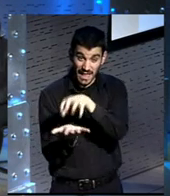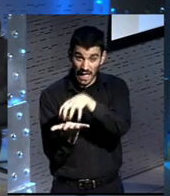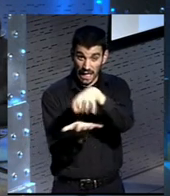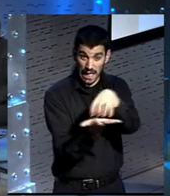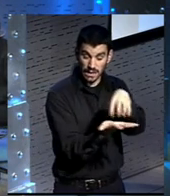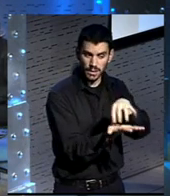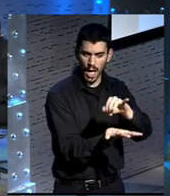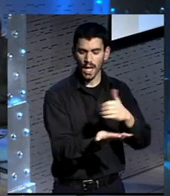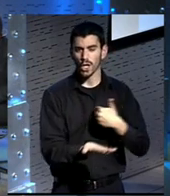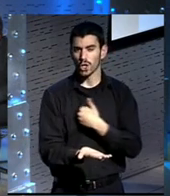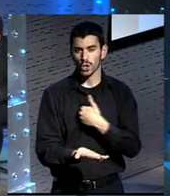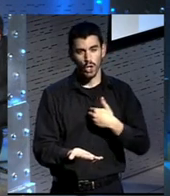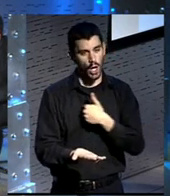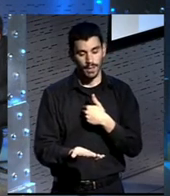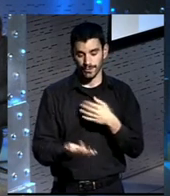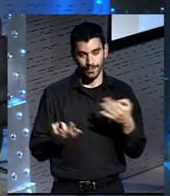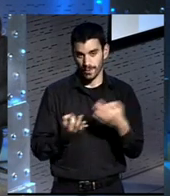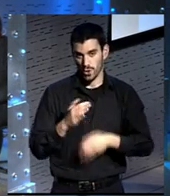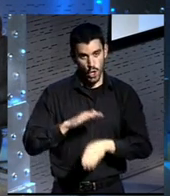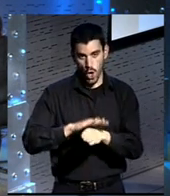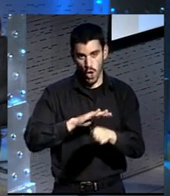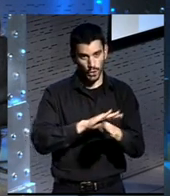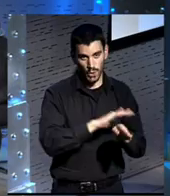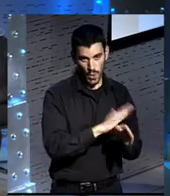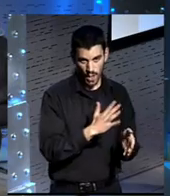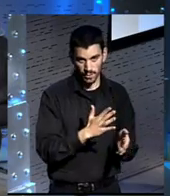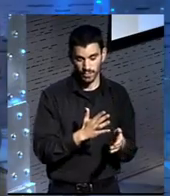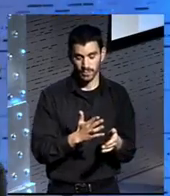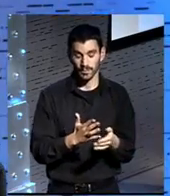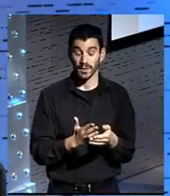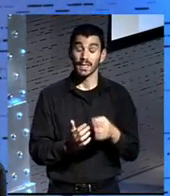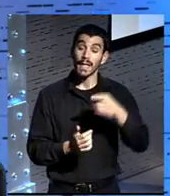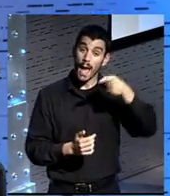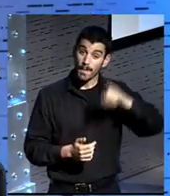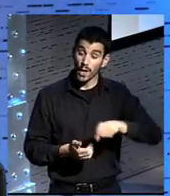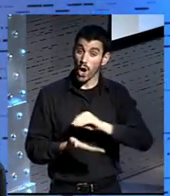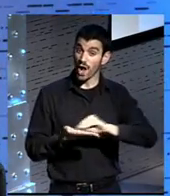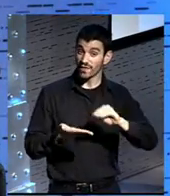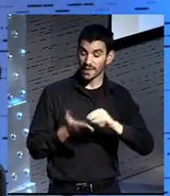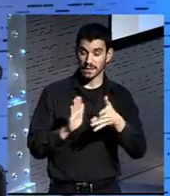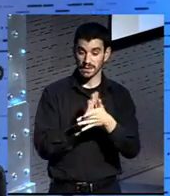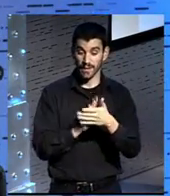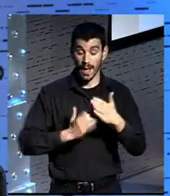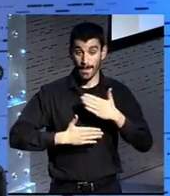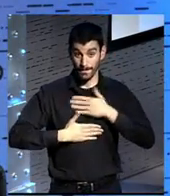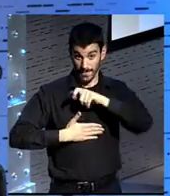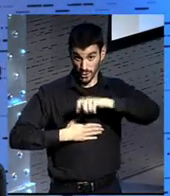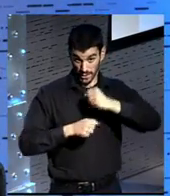seguir siendo necesarios, como decía antes. Entre otras cosas, también es un lugar de encuentro de nuestros empleados.